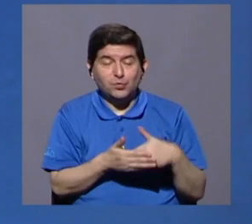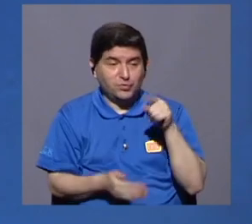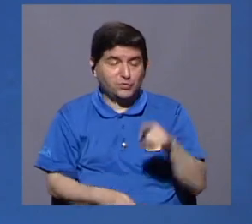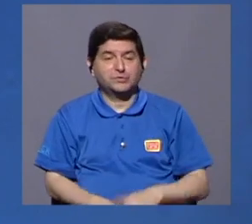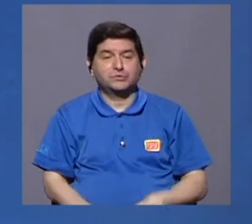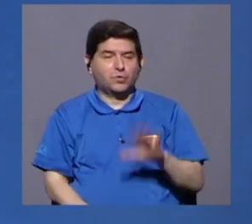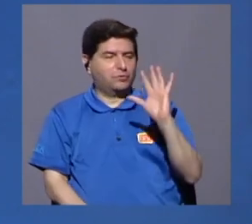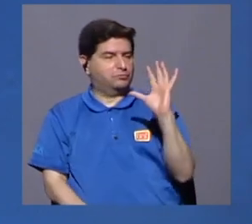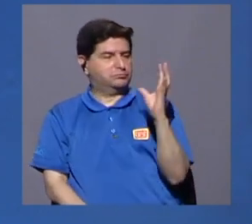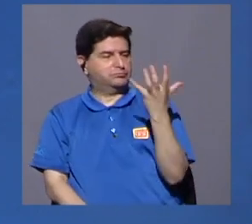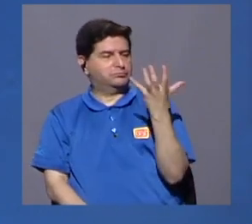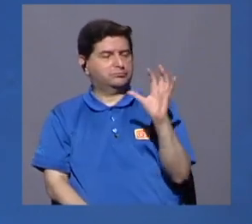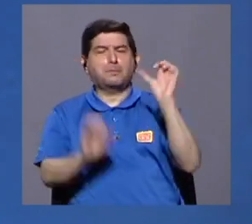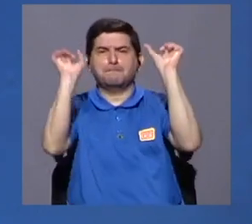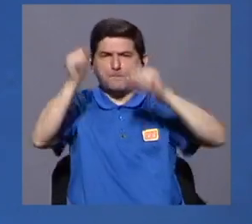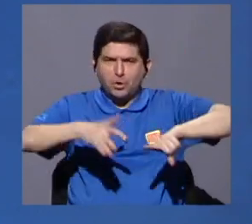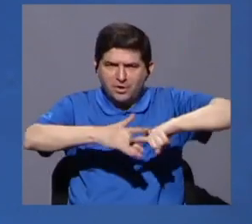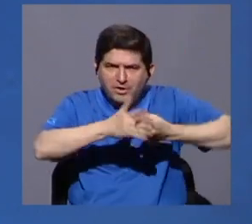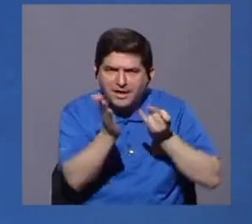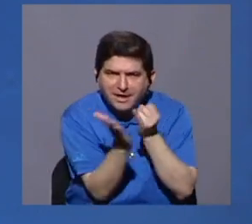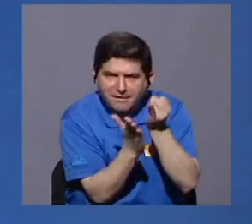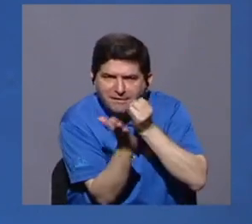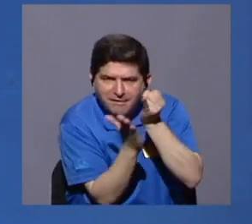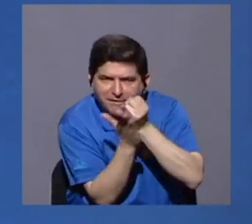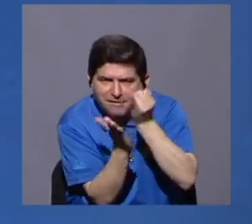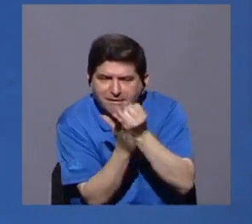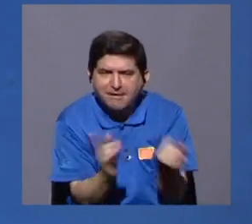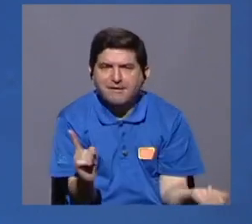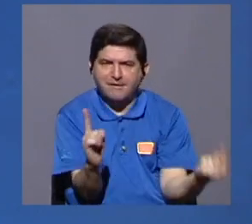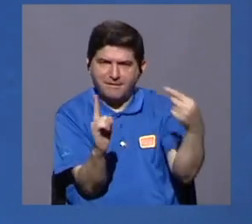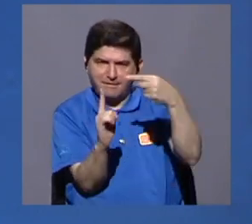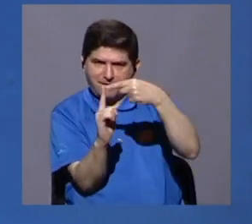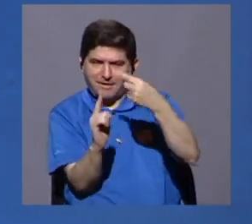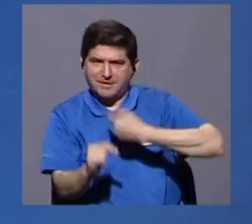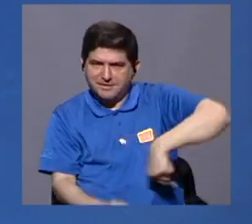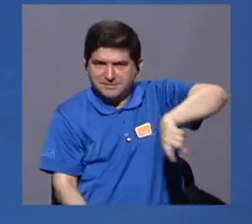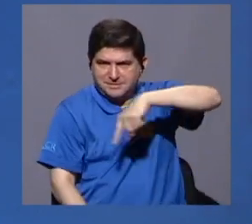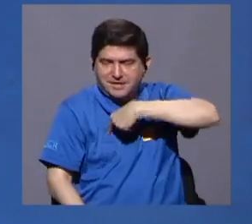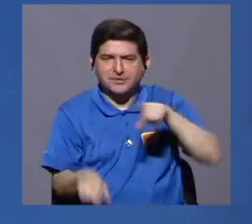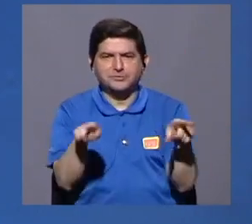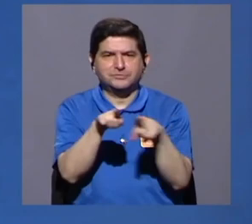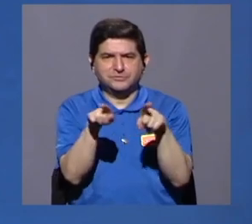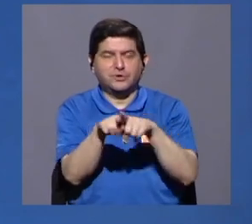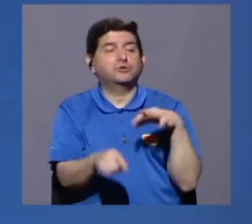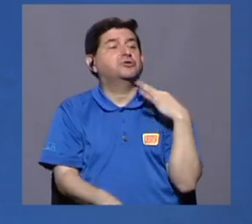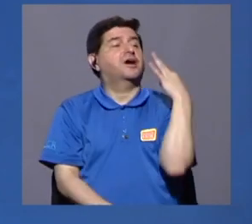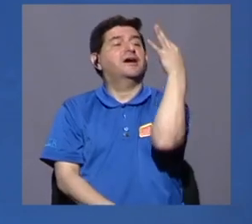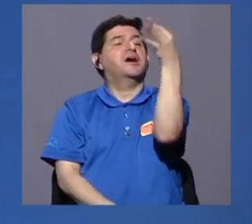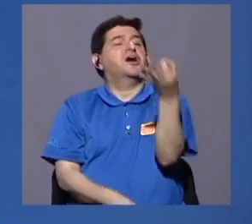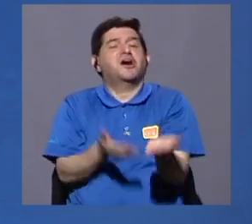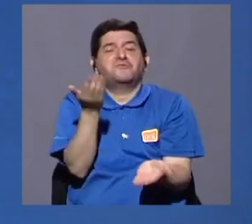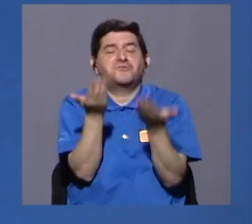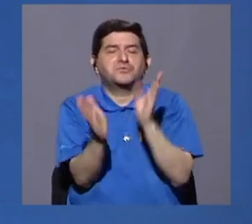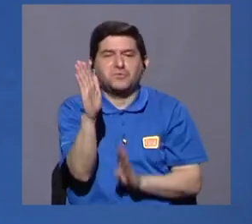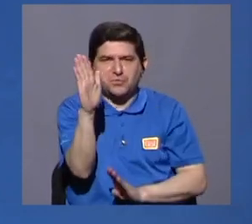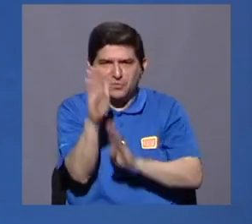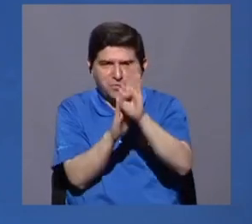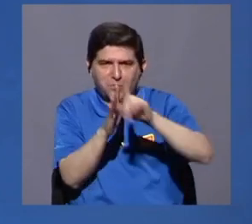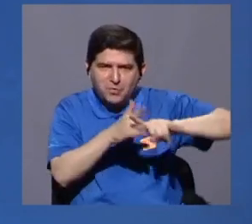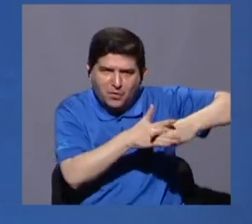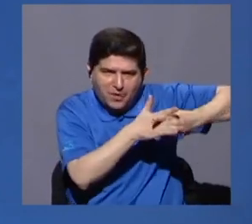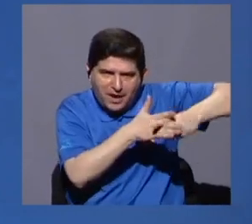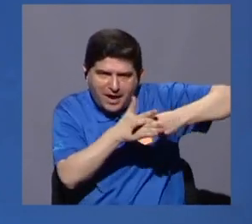radiotelescopio podemos empezar a investigar y hasta podemos este en un futuro tal vez desarrollar las herramientas